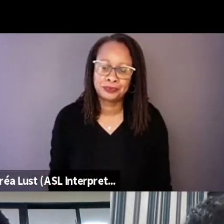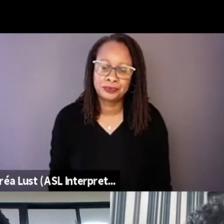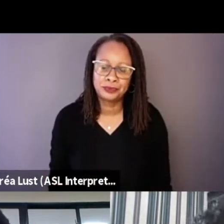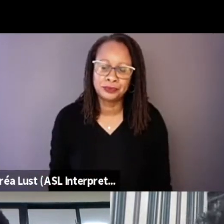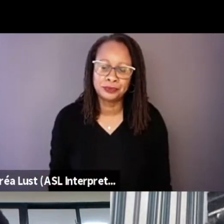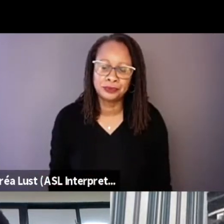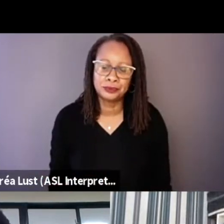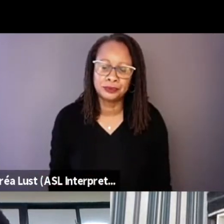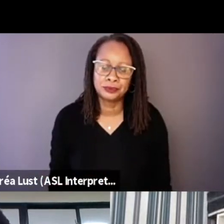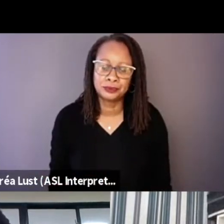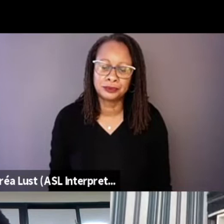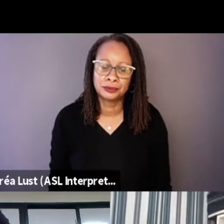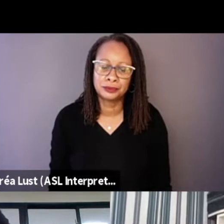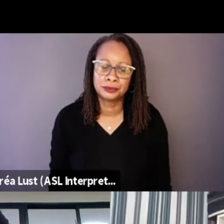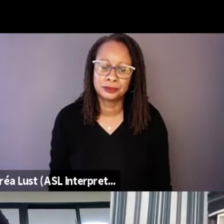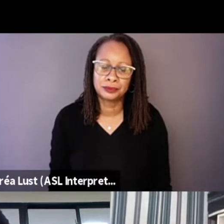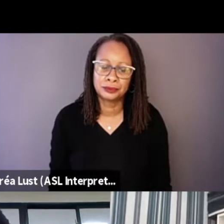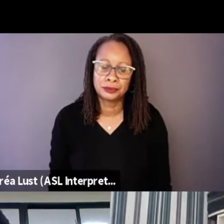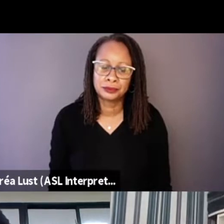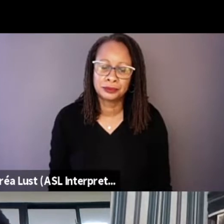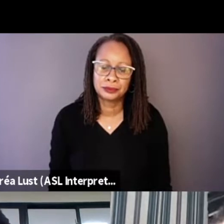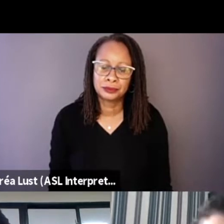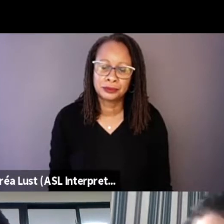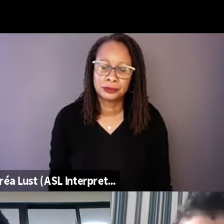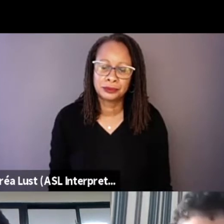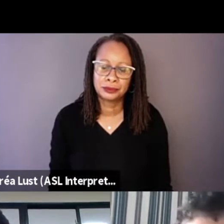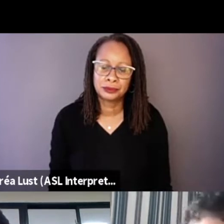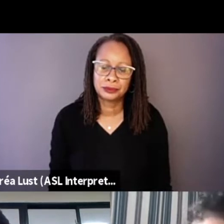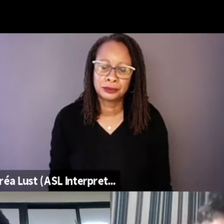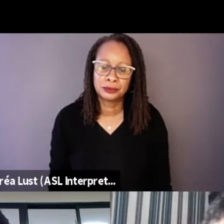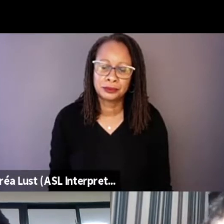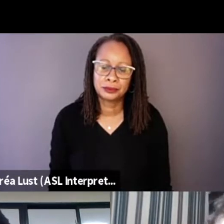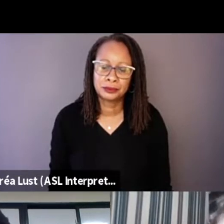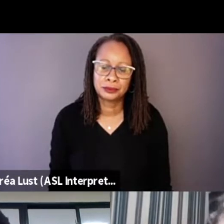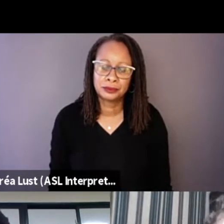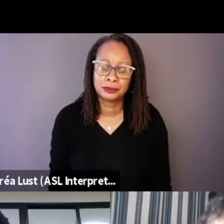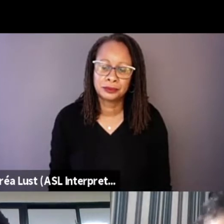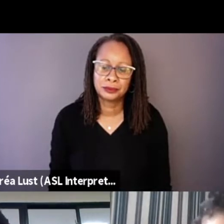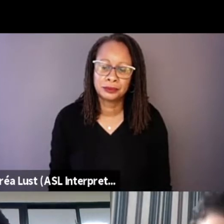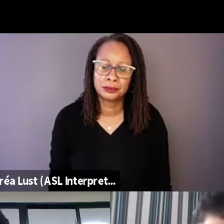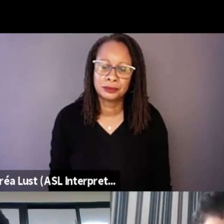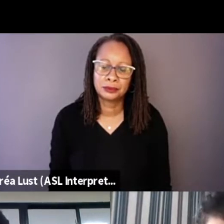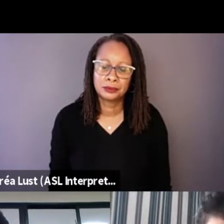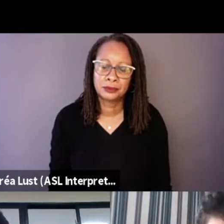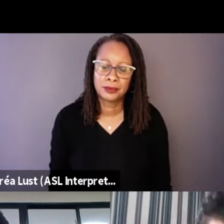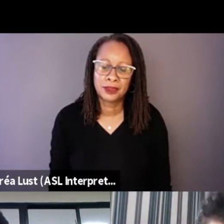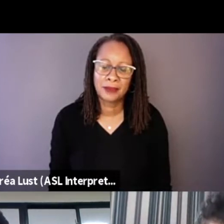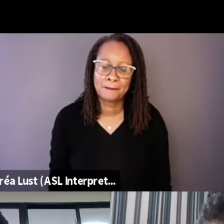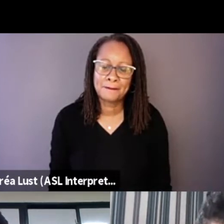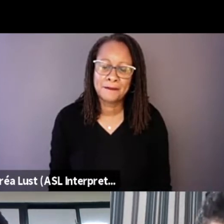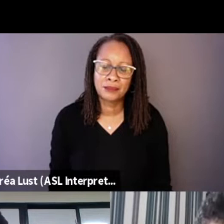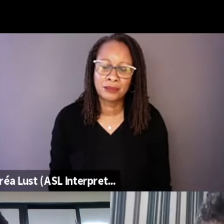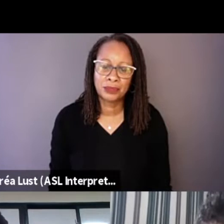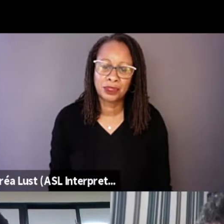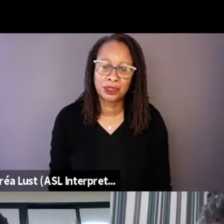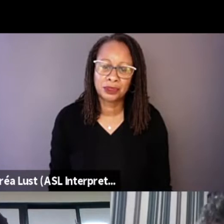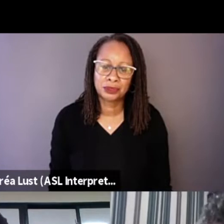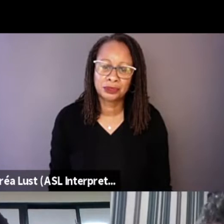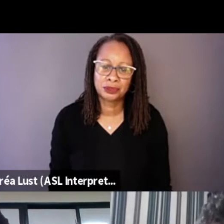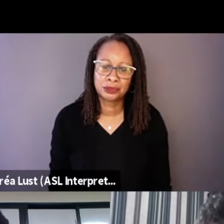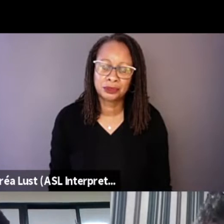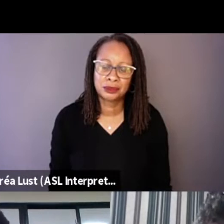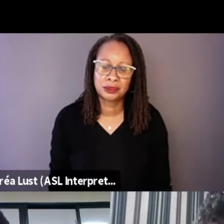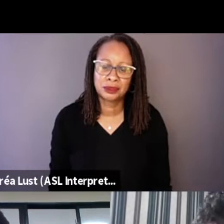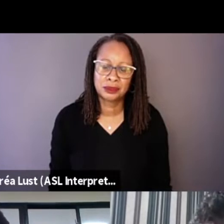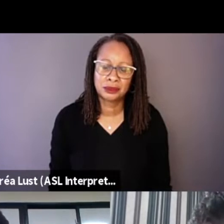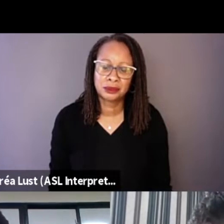la decisión que ha tomado el presidente Luis Abinader con relación a la población extranjera, sabiendo que sobre todo es